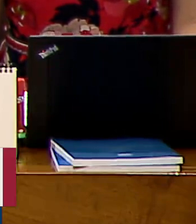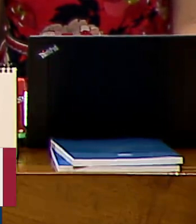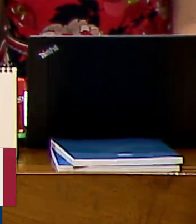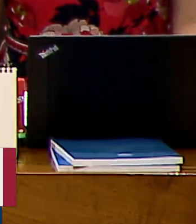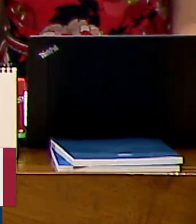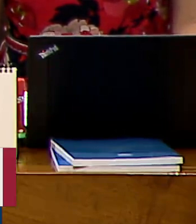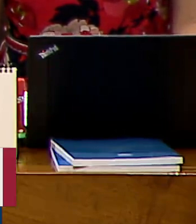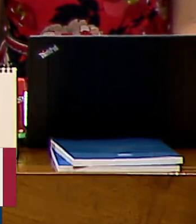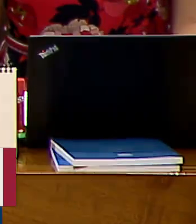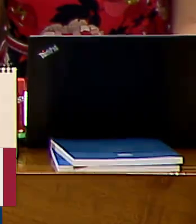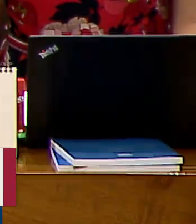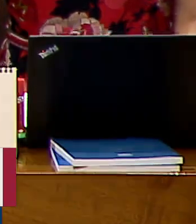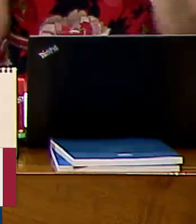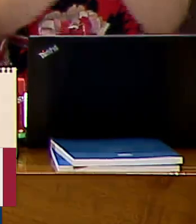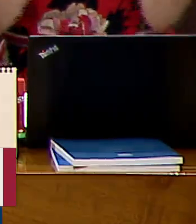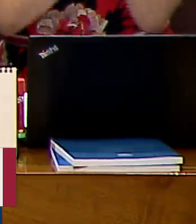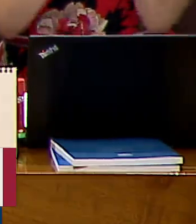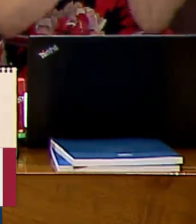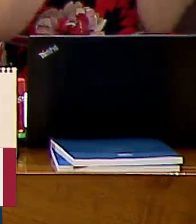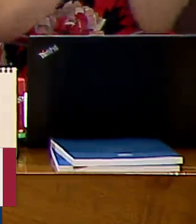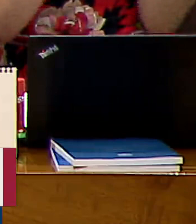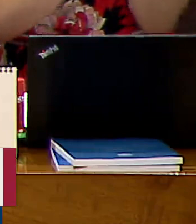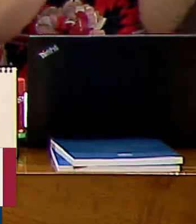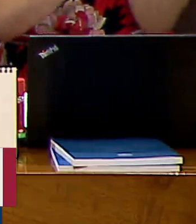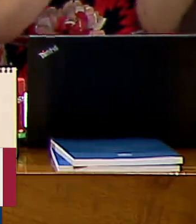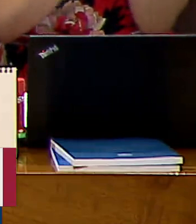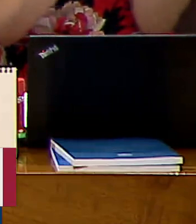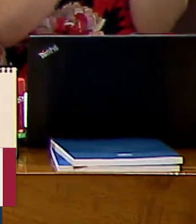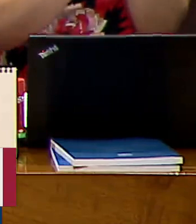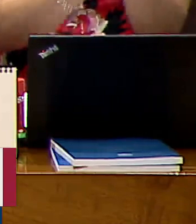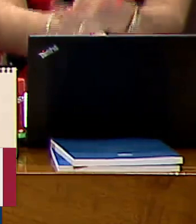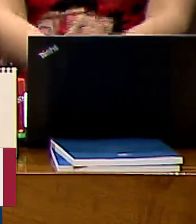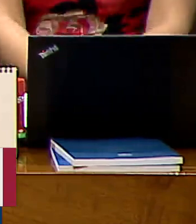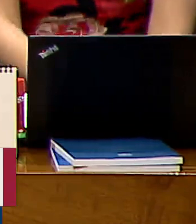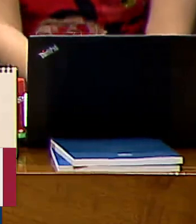Y saluda, nos acompañan en las tribunas